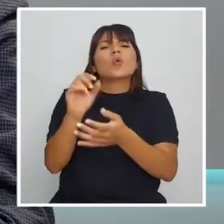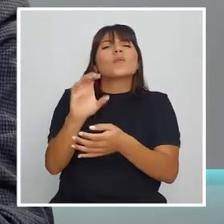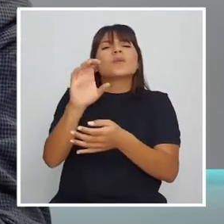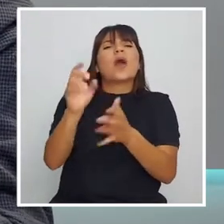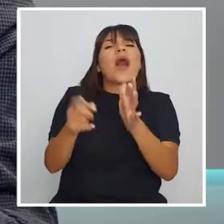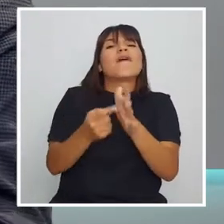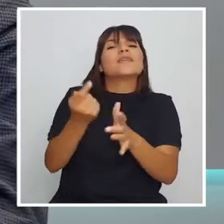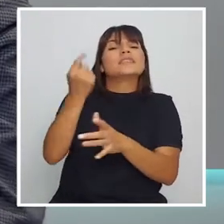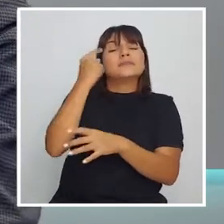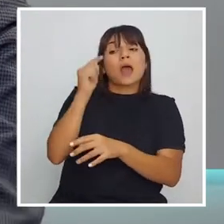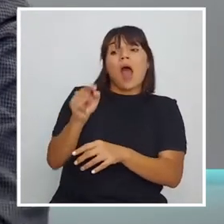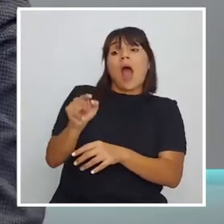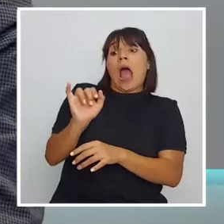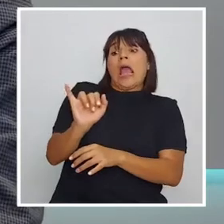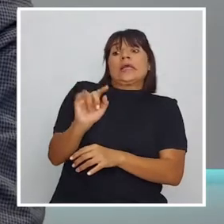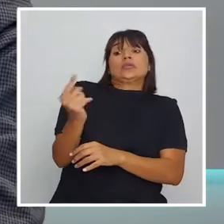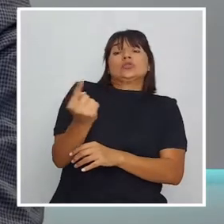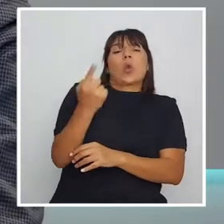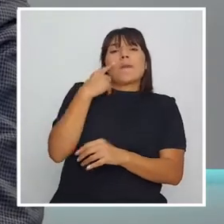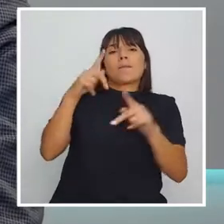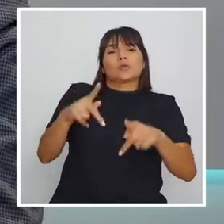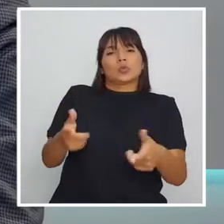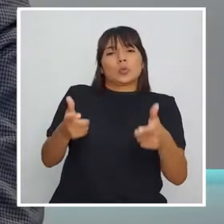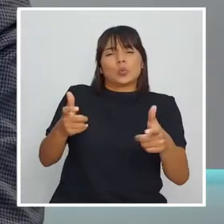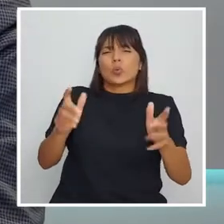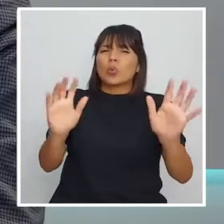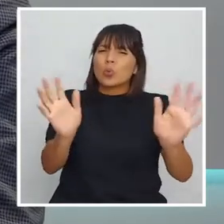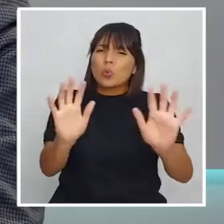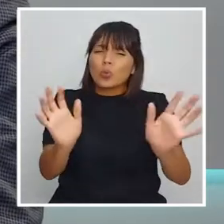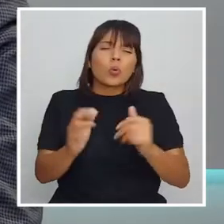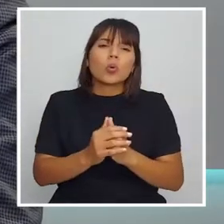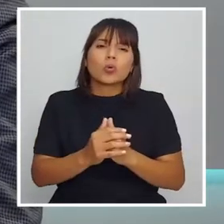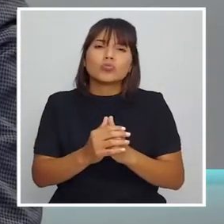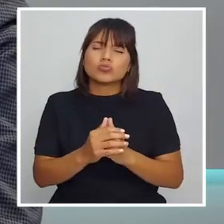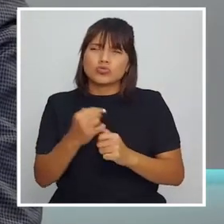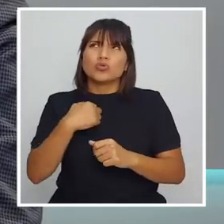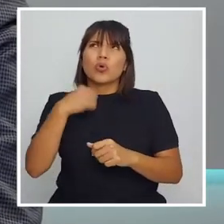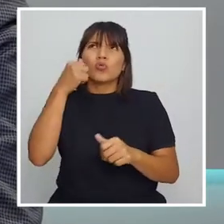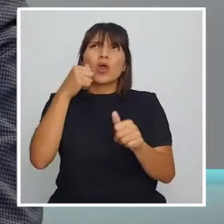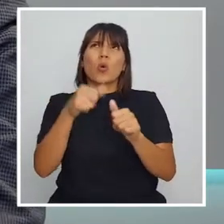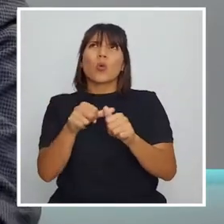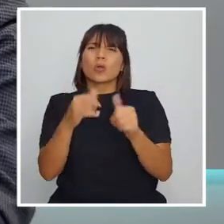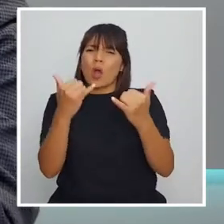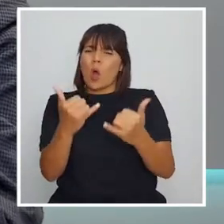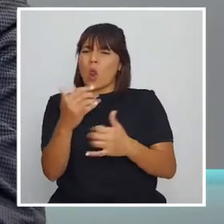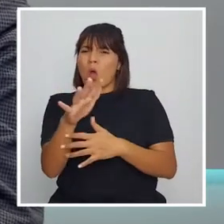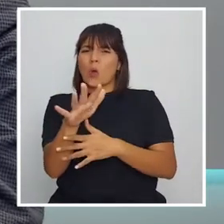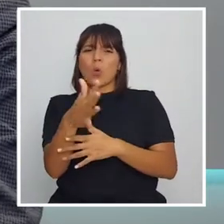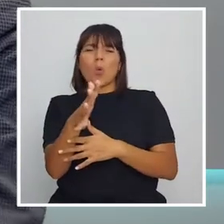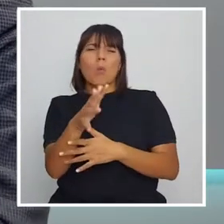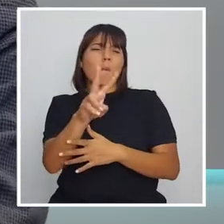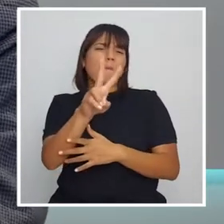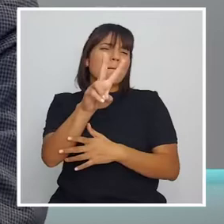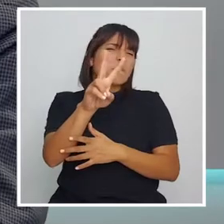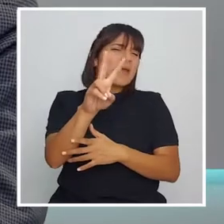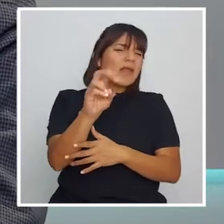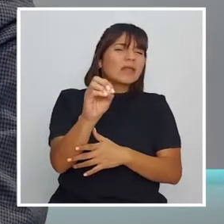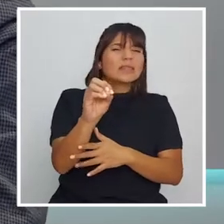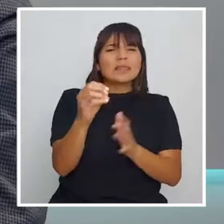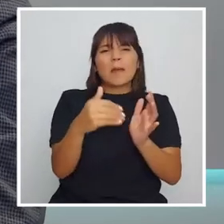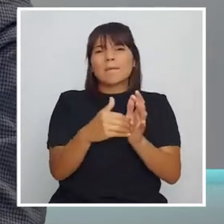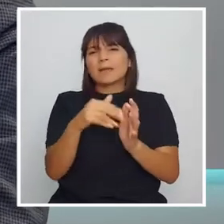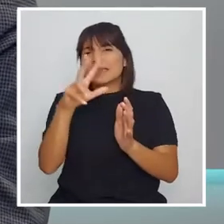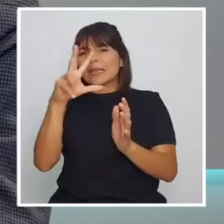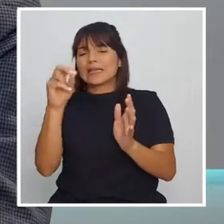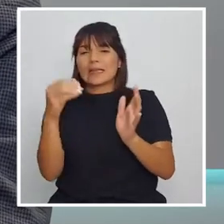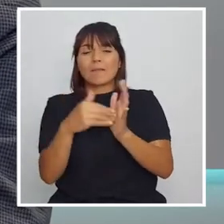mucho dinero. No, en realidad, si mal no recuerdo, deben haber como unos 20 y pico, 30 mil personas en los fondos de inversión. O